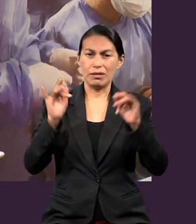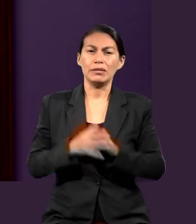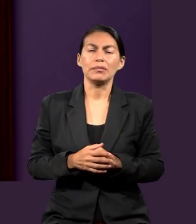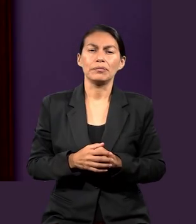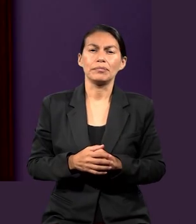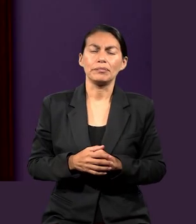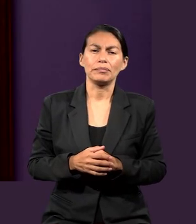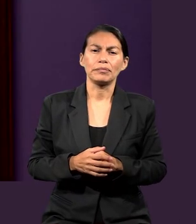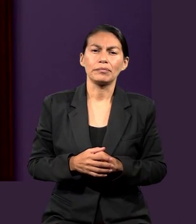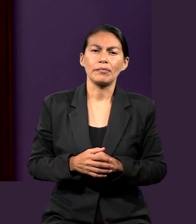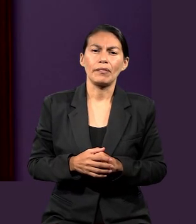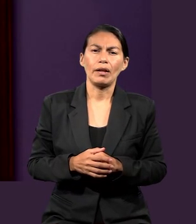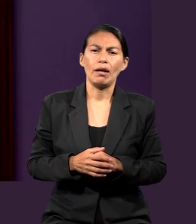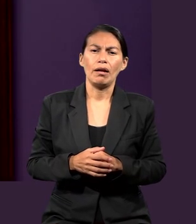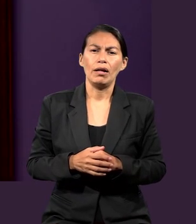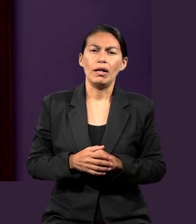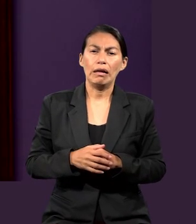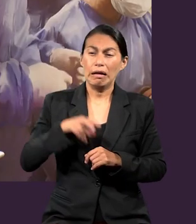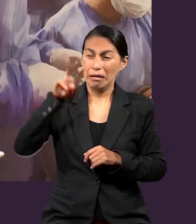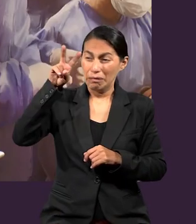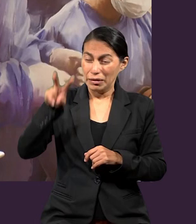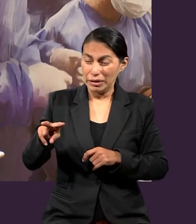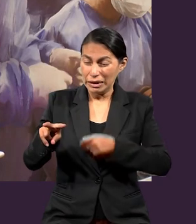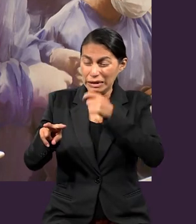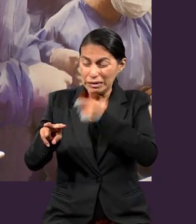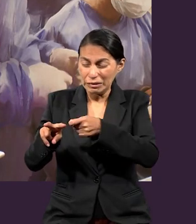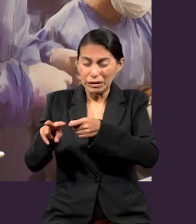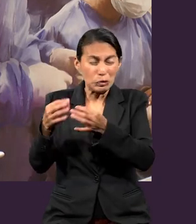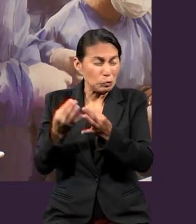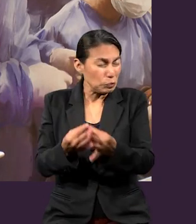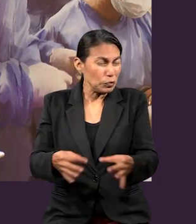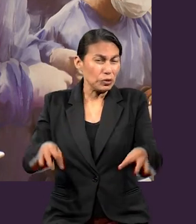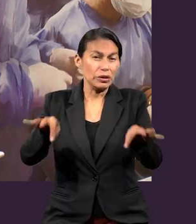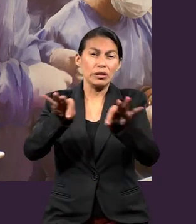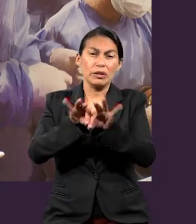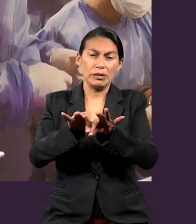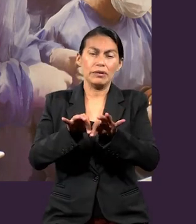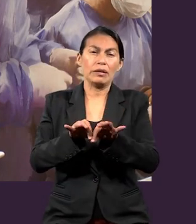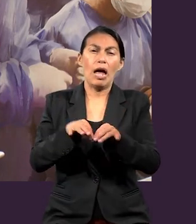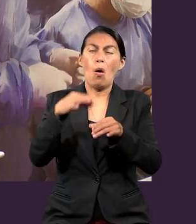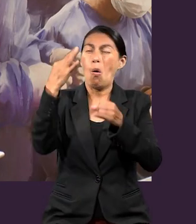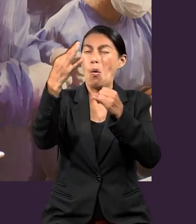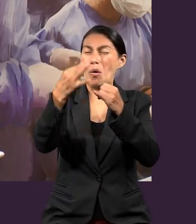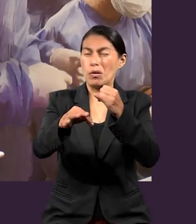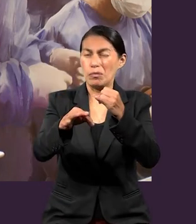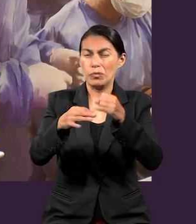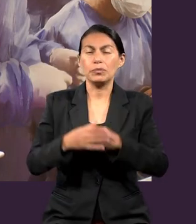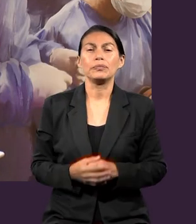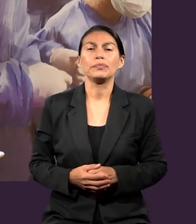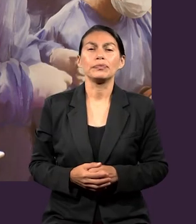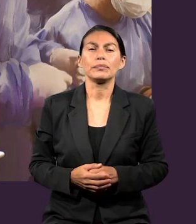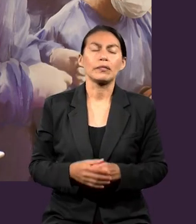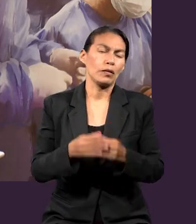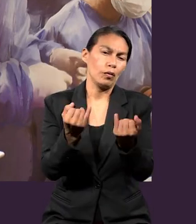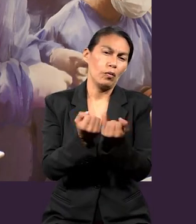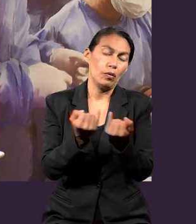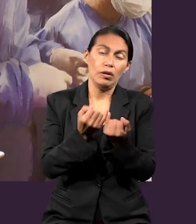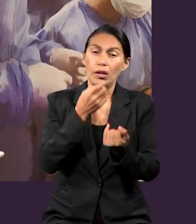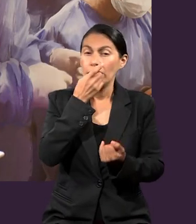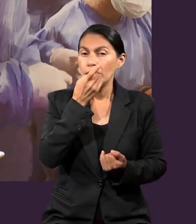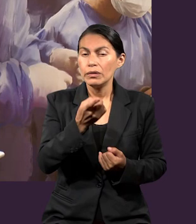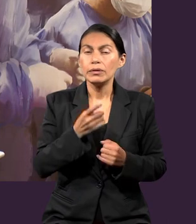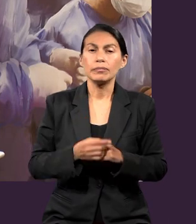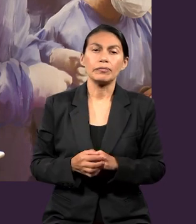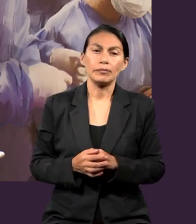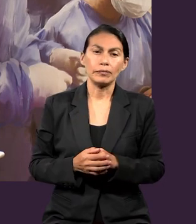Y si los vemos englobados, habla acerca de la verdad, de importancia que tiene la verdad en ese tiempo final. Habla acerca